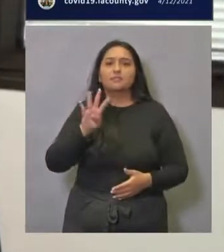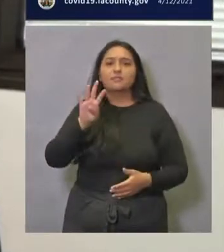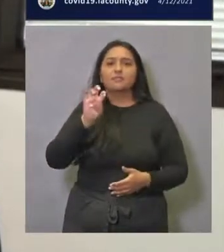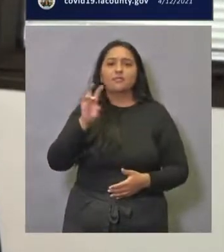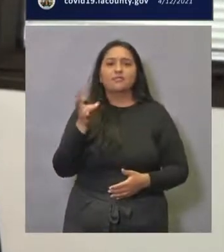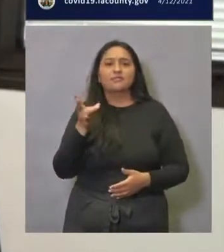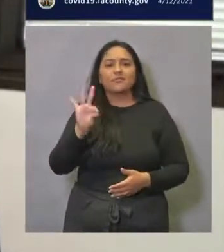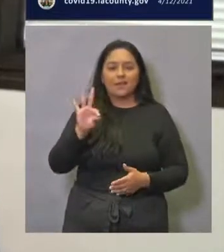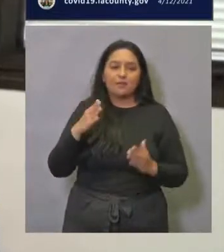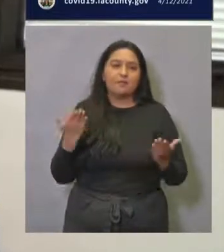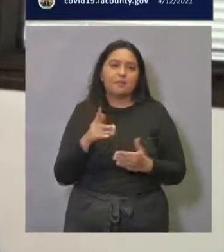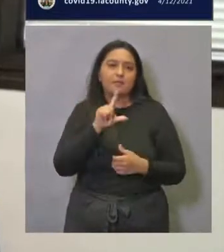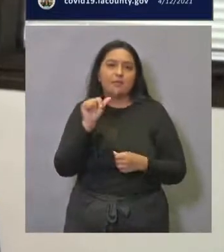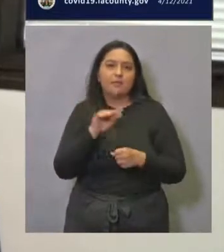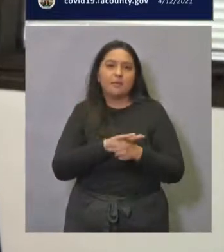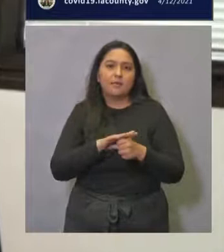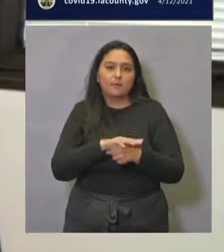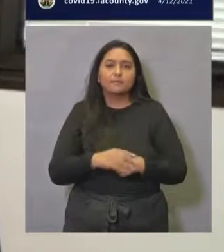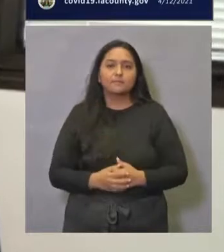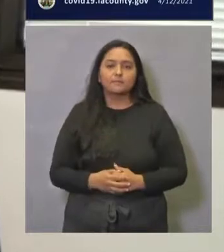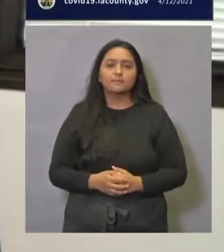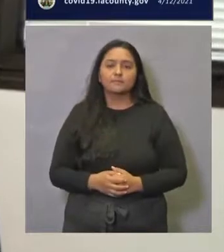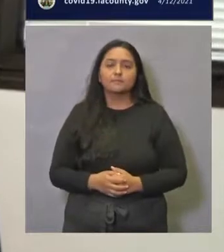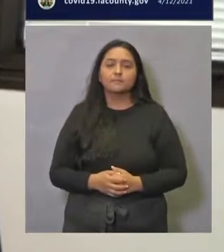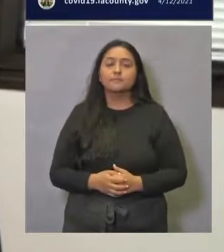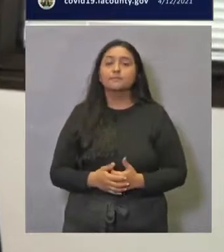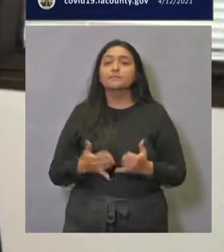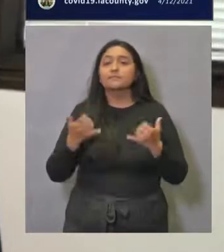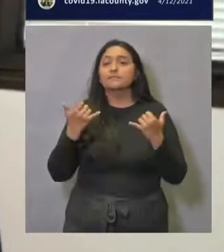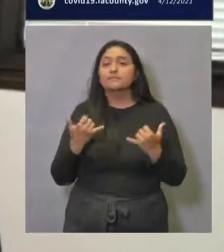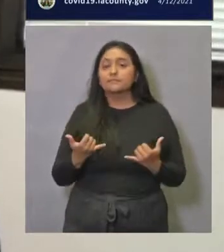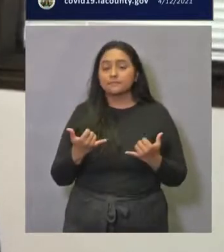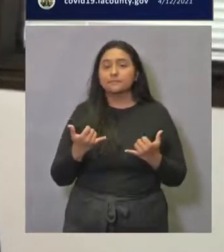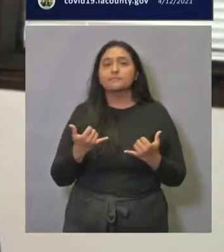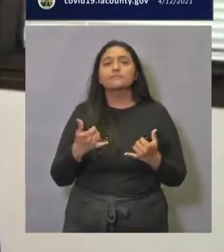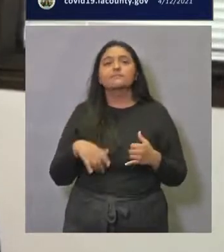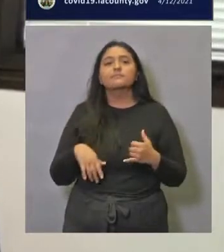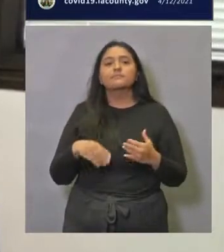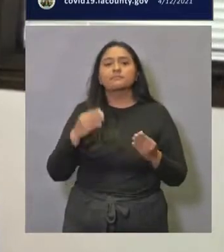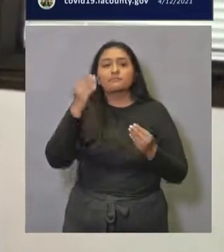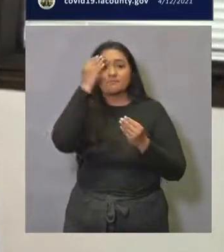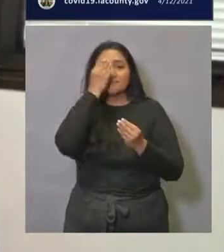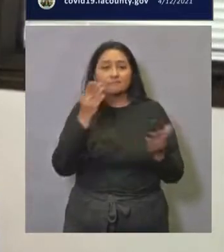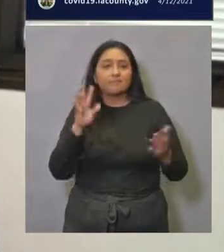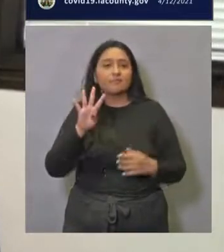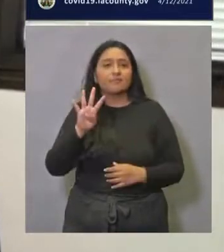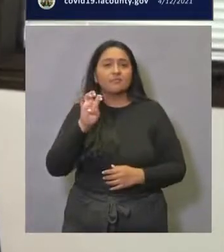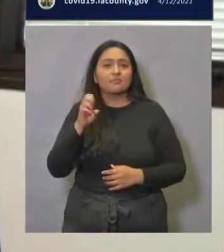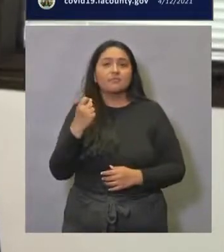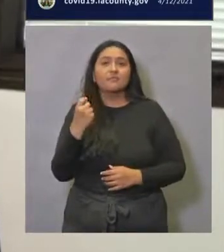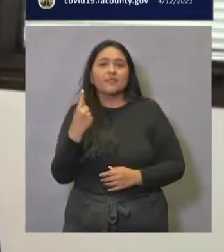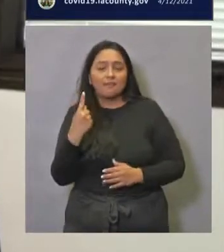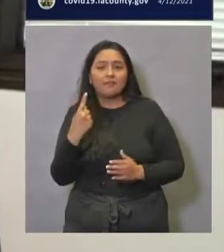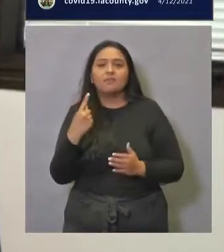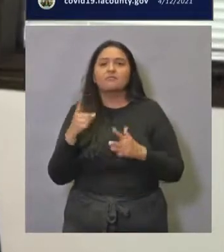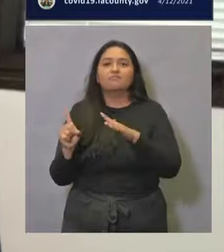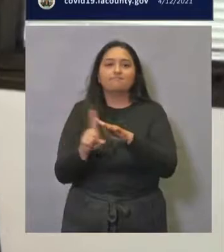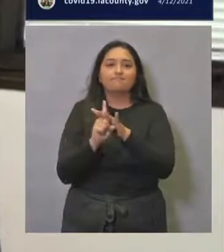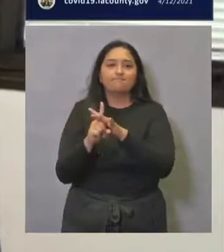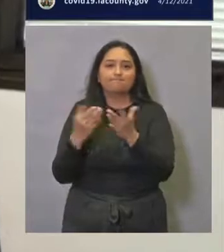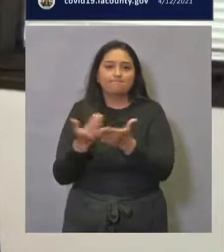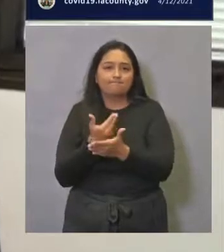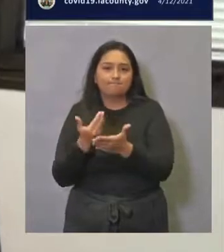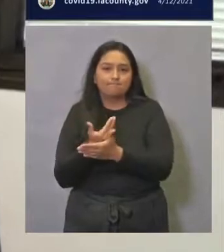23,479 en el condado de Los Ángeles. Hoy estamos informando 411 casos nuevos, lo que eleva el